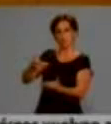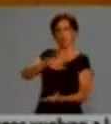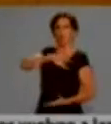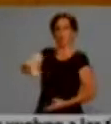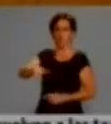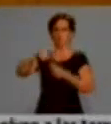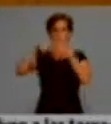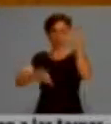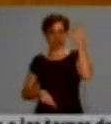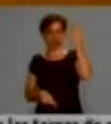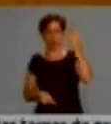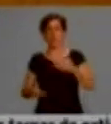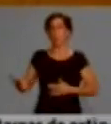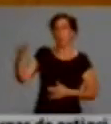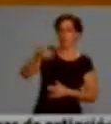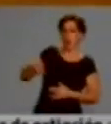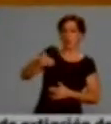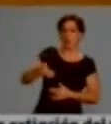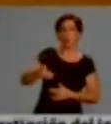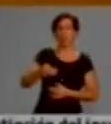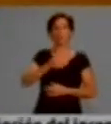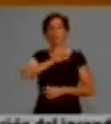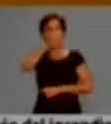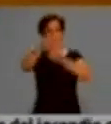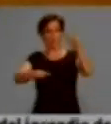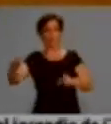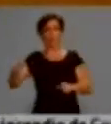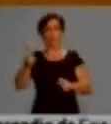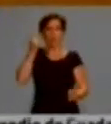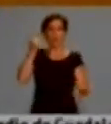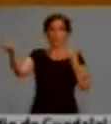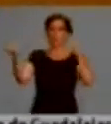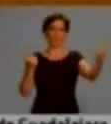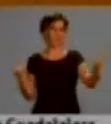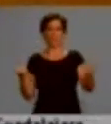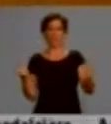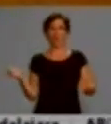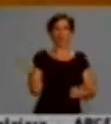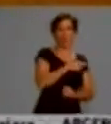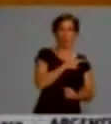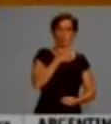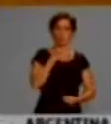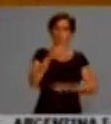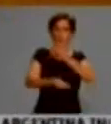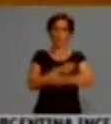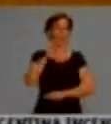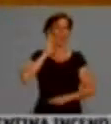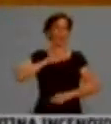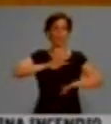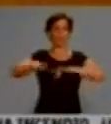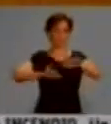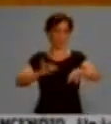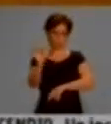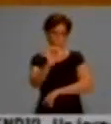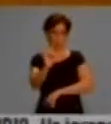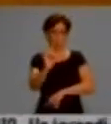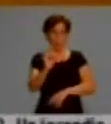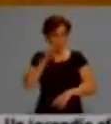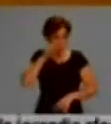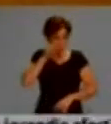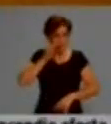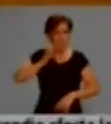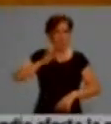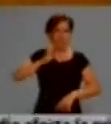Bárcenas y los Millet no son hechos aislados. No todo el mundo actúa corruptamente, pero la corrupción, desgraciadamente,